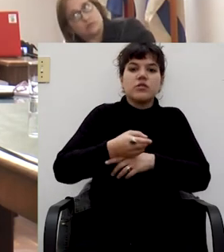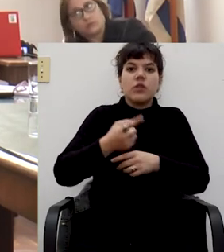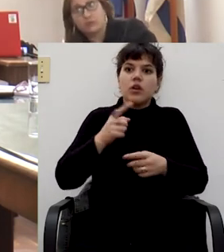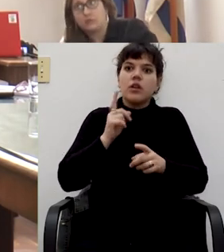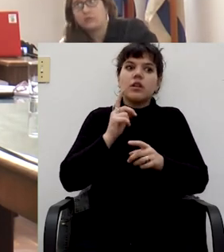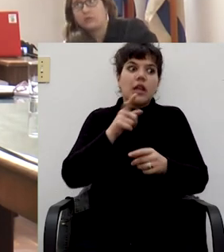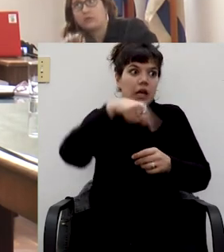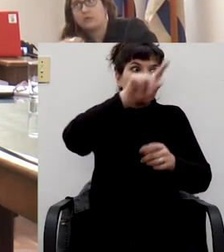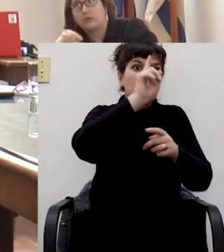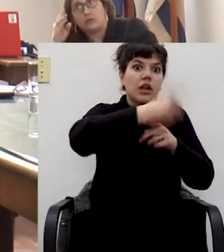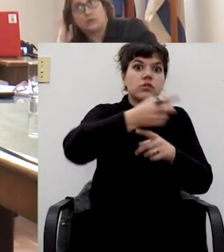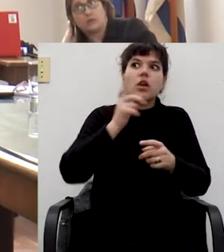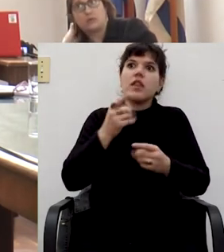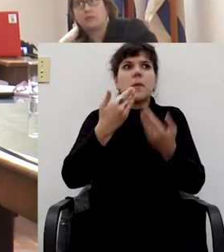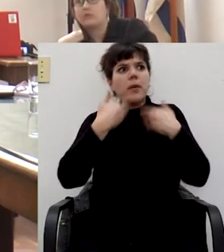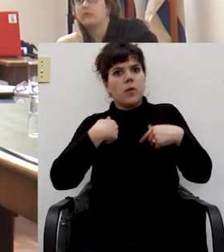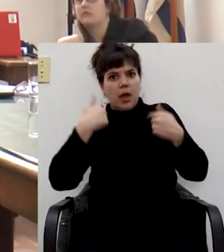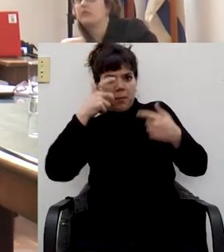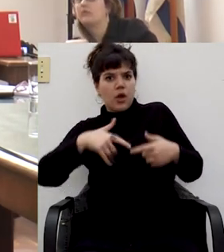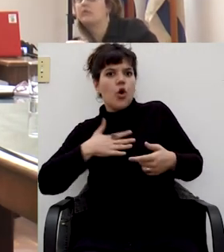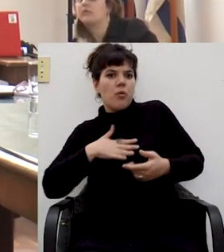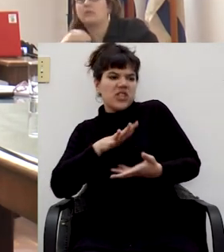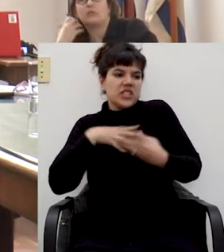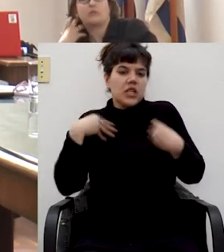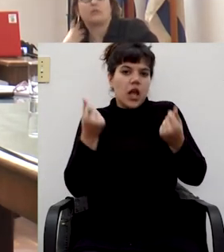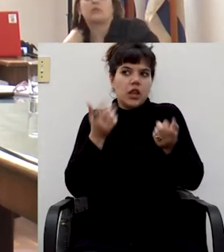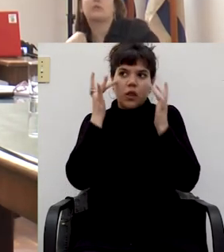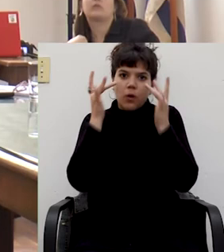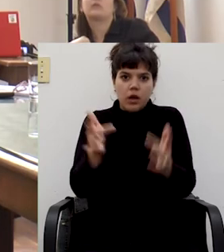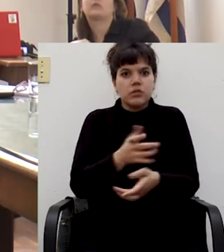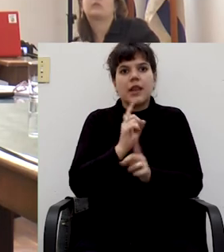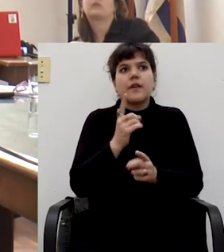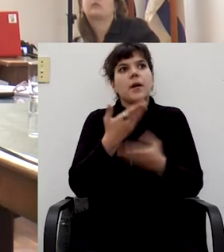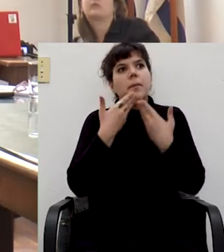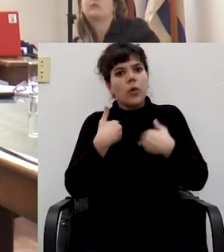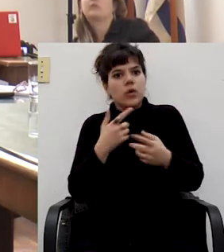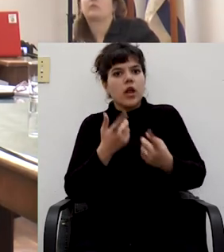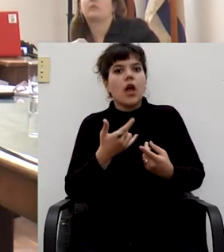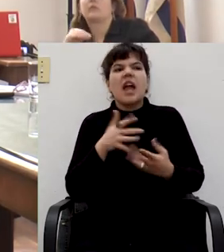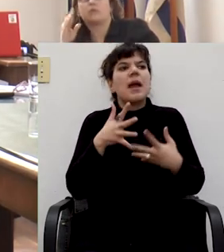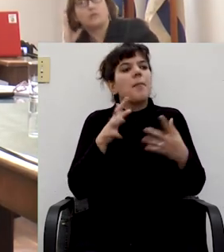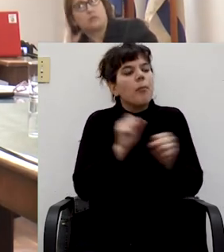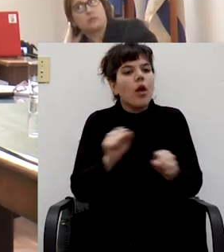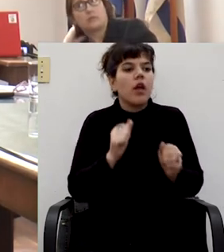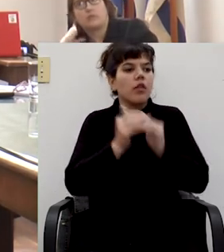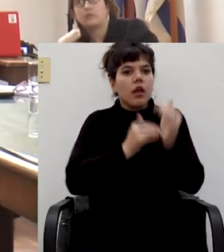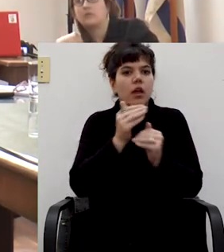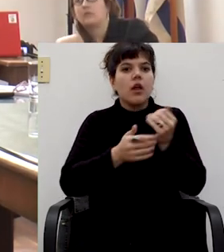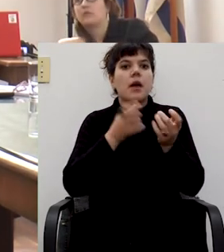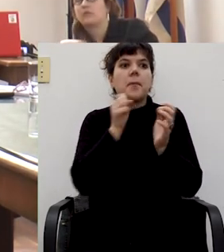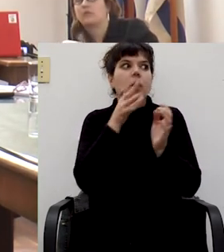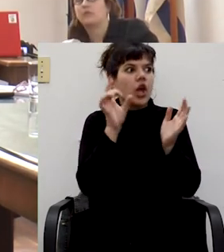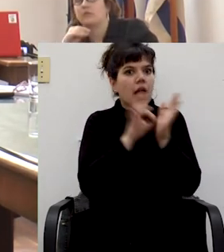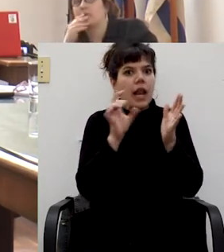hay que preguntarle a la persona cómo se siente en el ámbito educativo, hay que preguntarle a la persona qué cosas podrían hacer que mejoren su